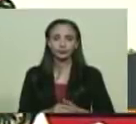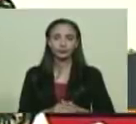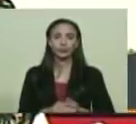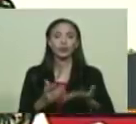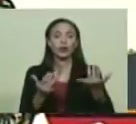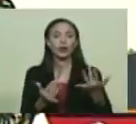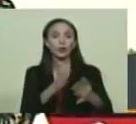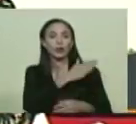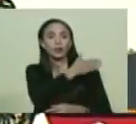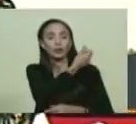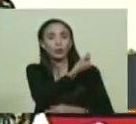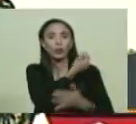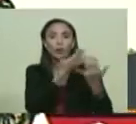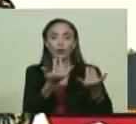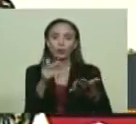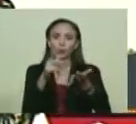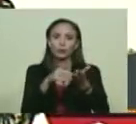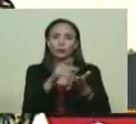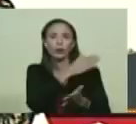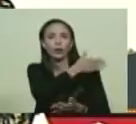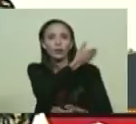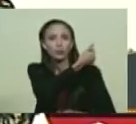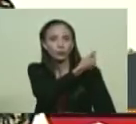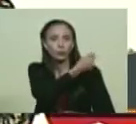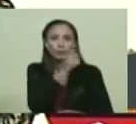directores presentes,